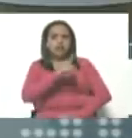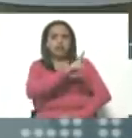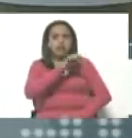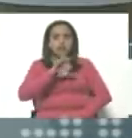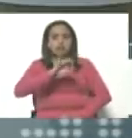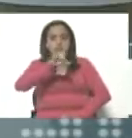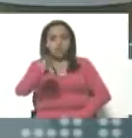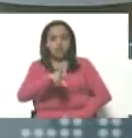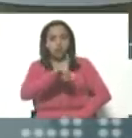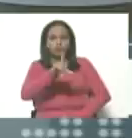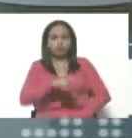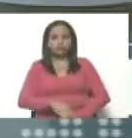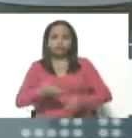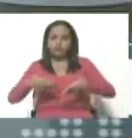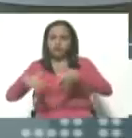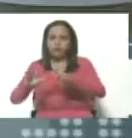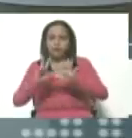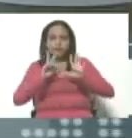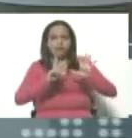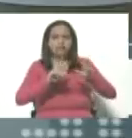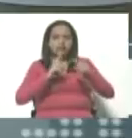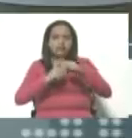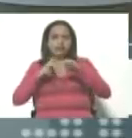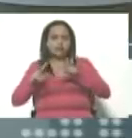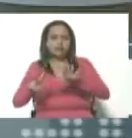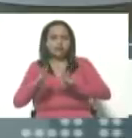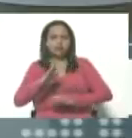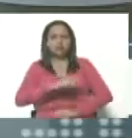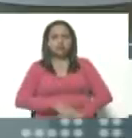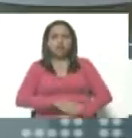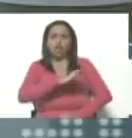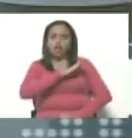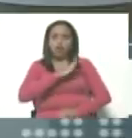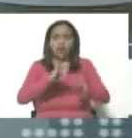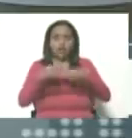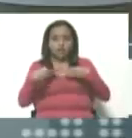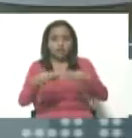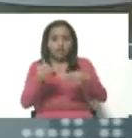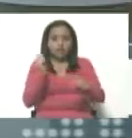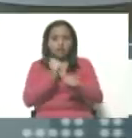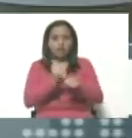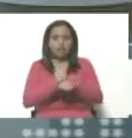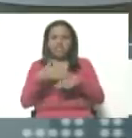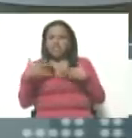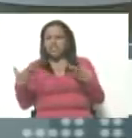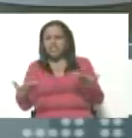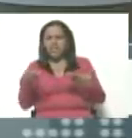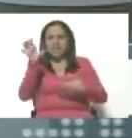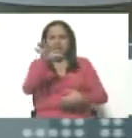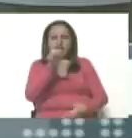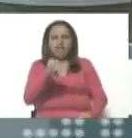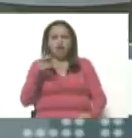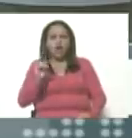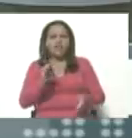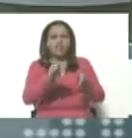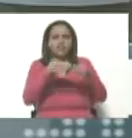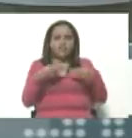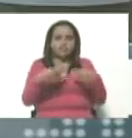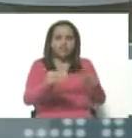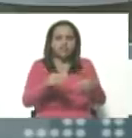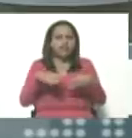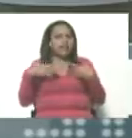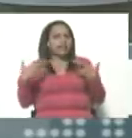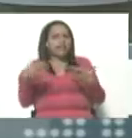julio. Vamos al 7 más 7. Nos toca la flexibilización laboral. ¿Qué estados se van a flexibilizar?